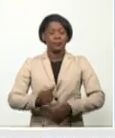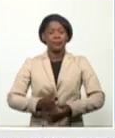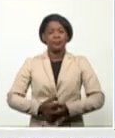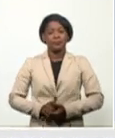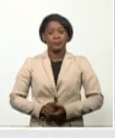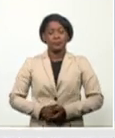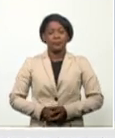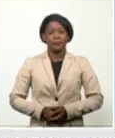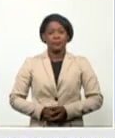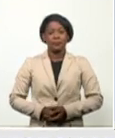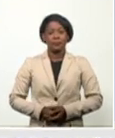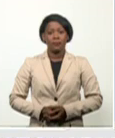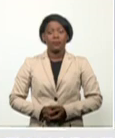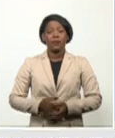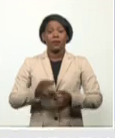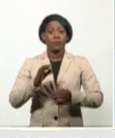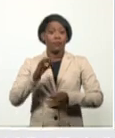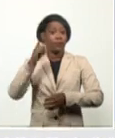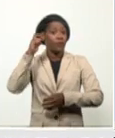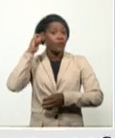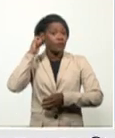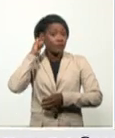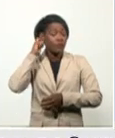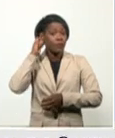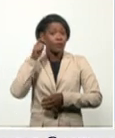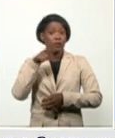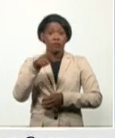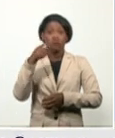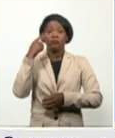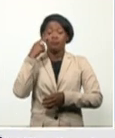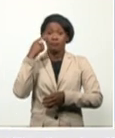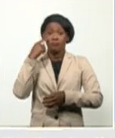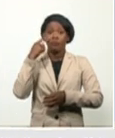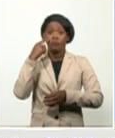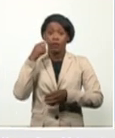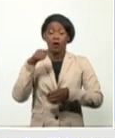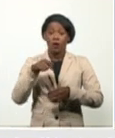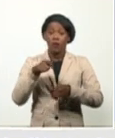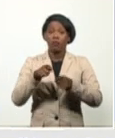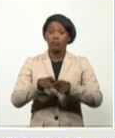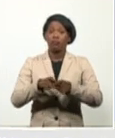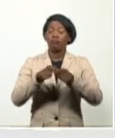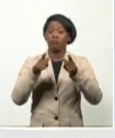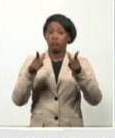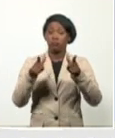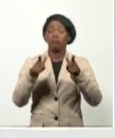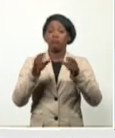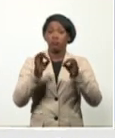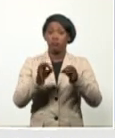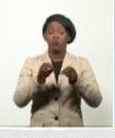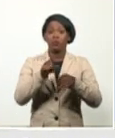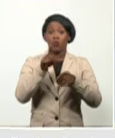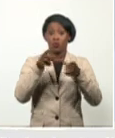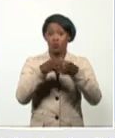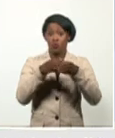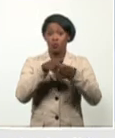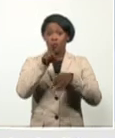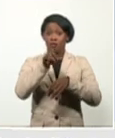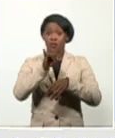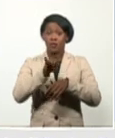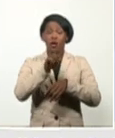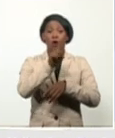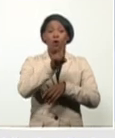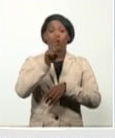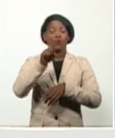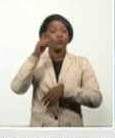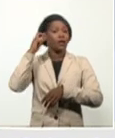El sexo femenino está predominando en los últimos 2 o 3 días, de los 16, 11, y ya